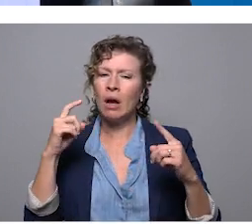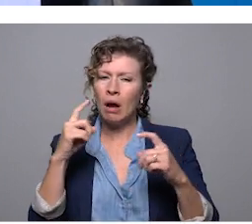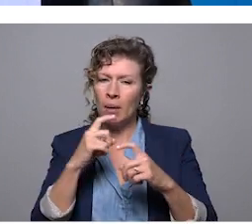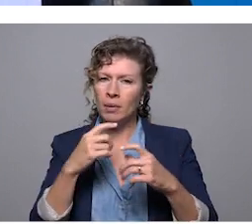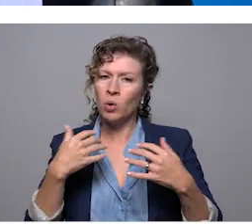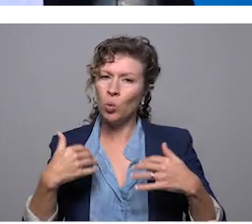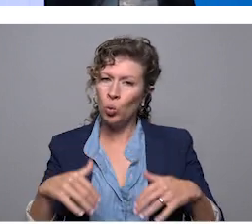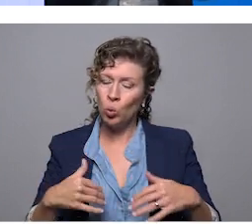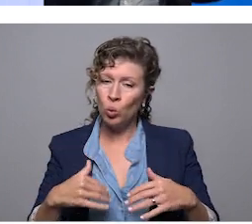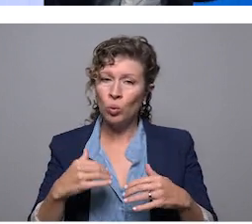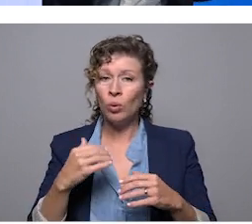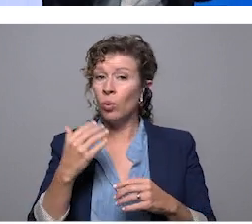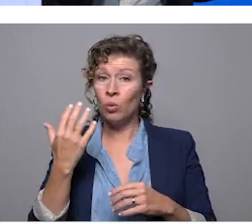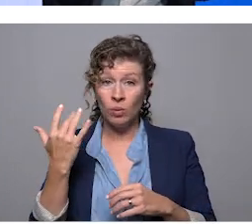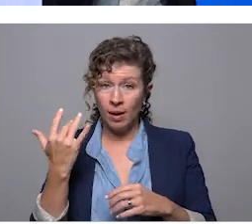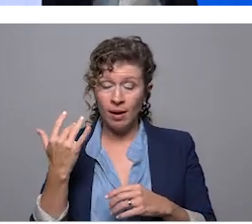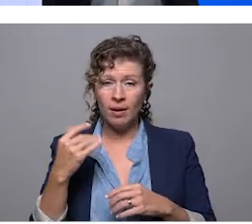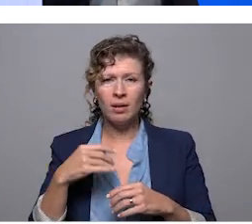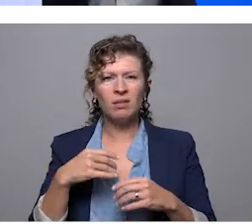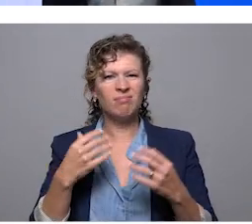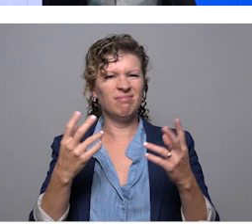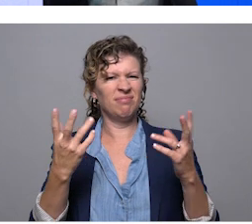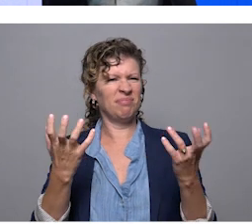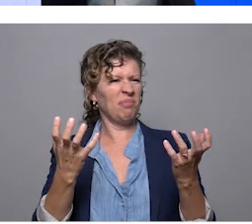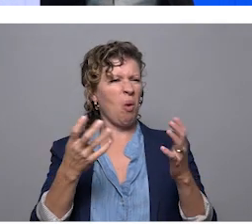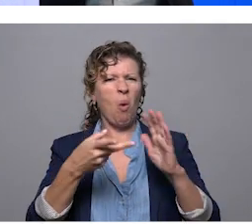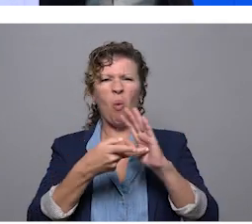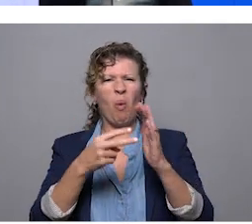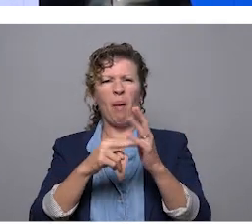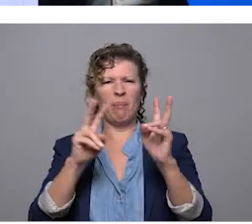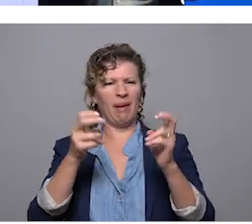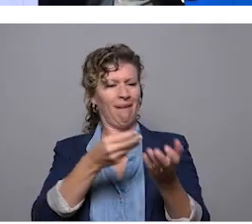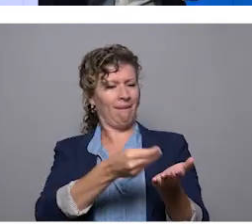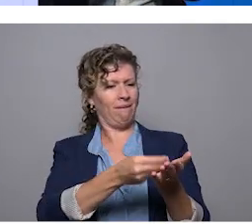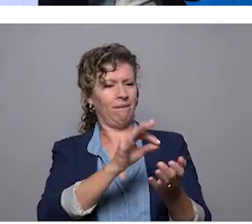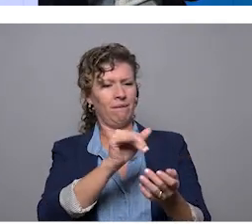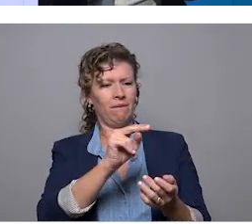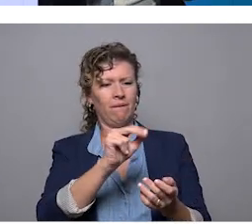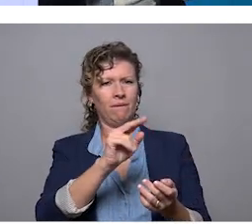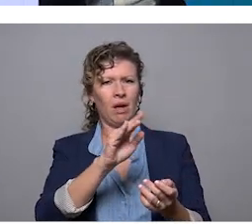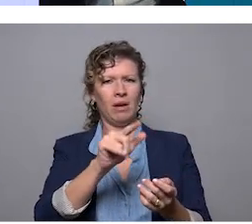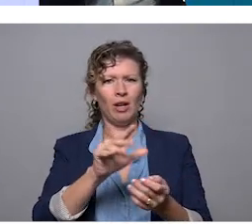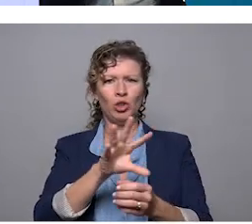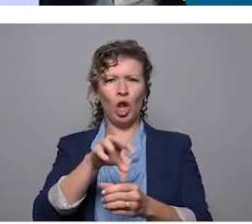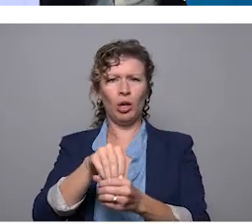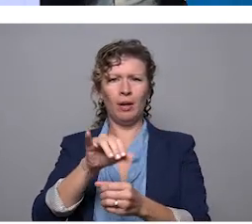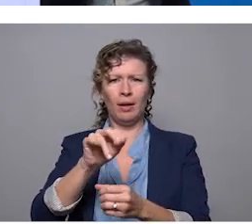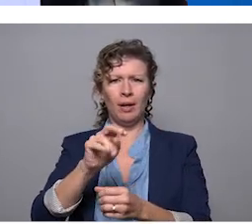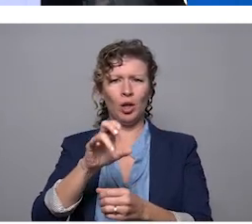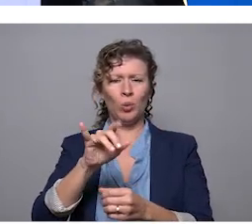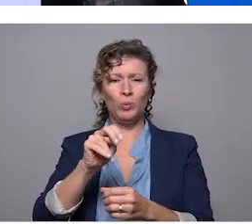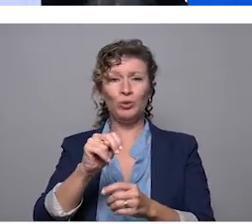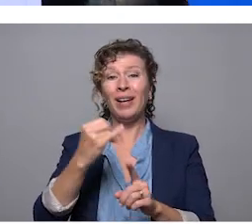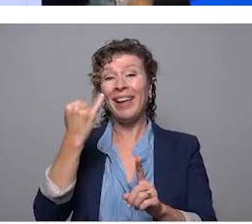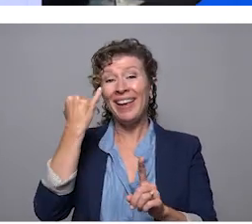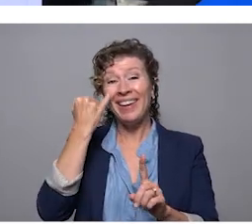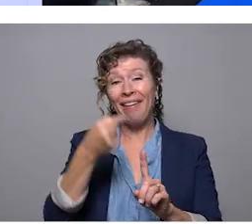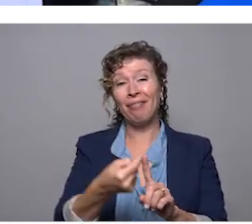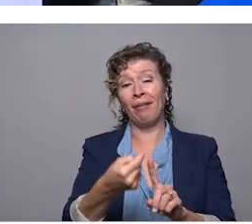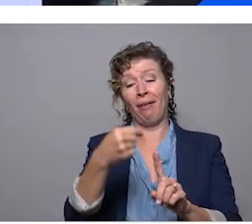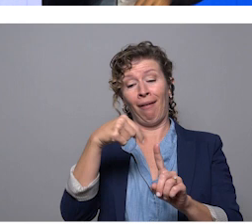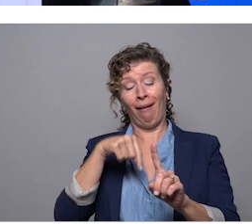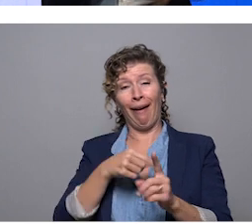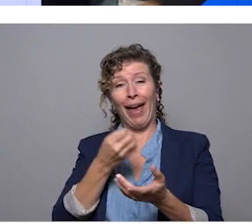porque Qué es la inclusión financiera si es que no tenemos inclusión económica que es lo que